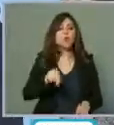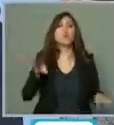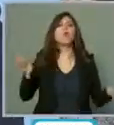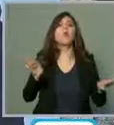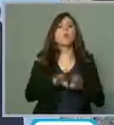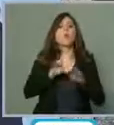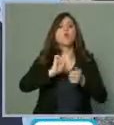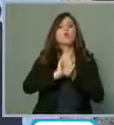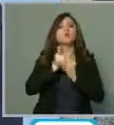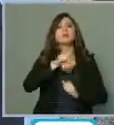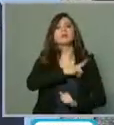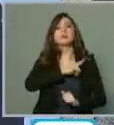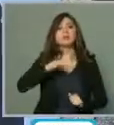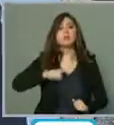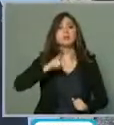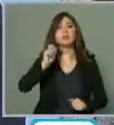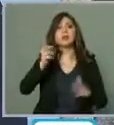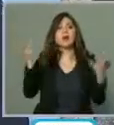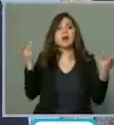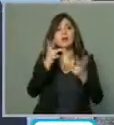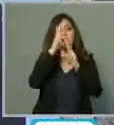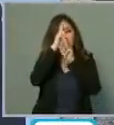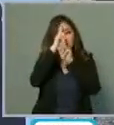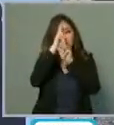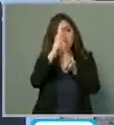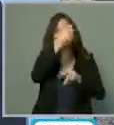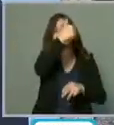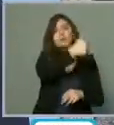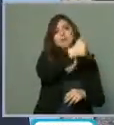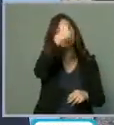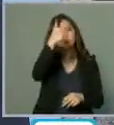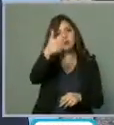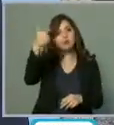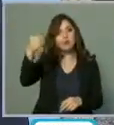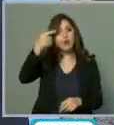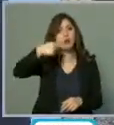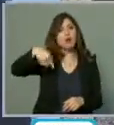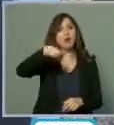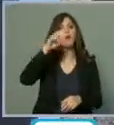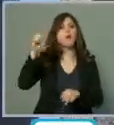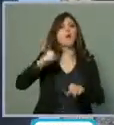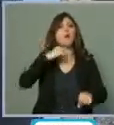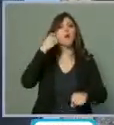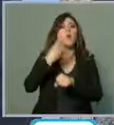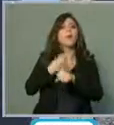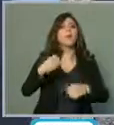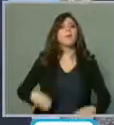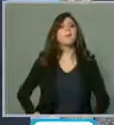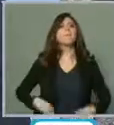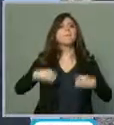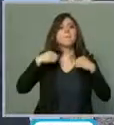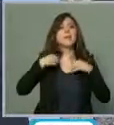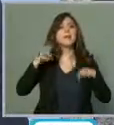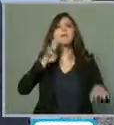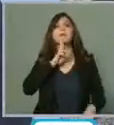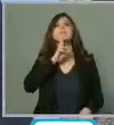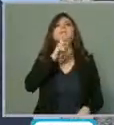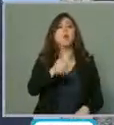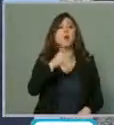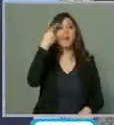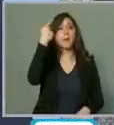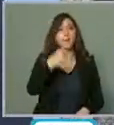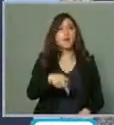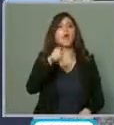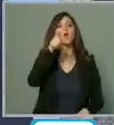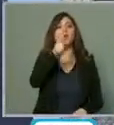Simplemente el respeto a los otros, el respeto a ti, creo que tienes una mayor oportunidad de vivir con calidad de vida al final. Pero asumir y entender